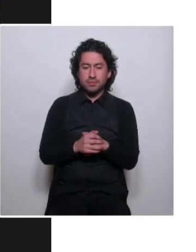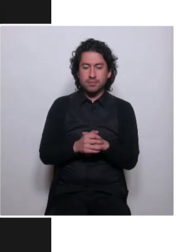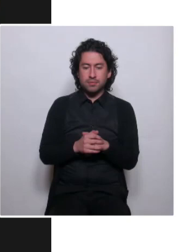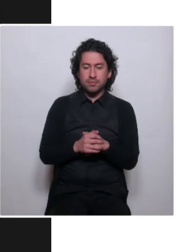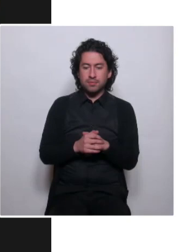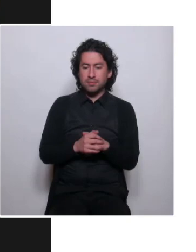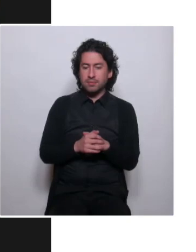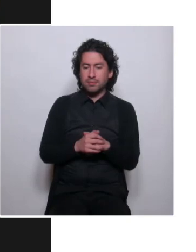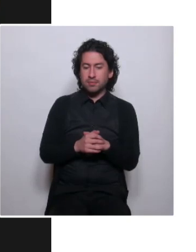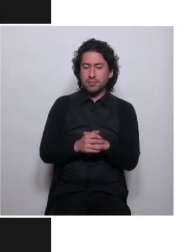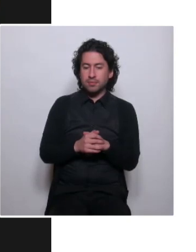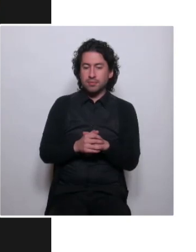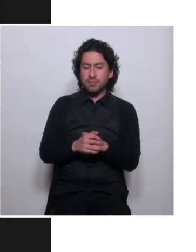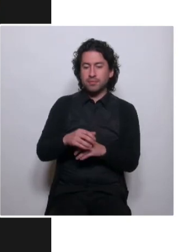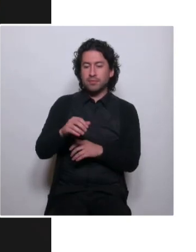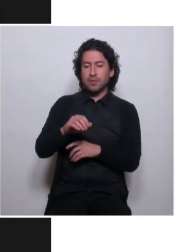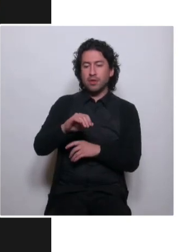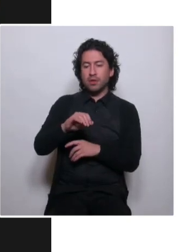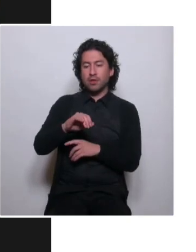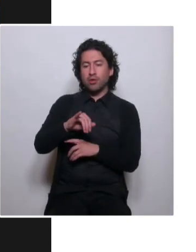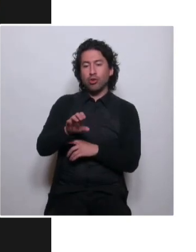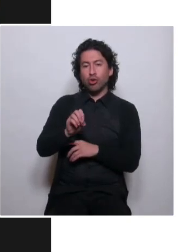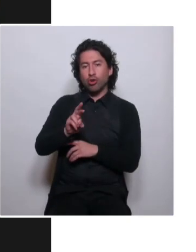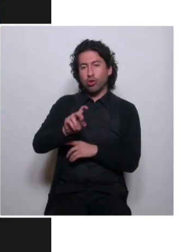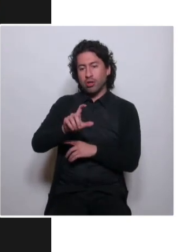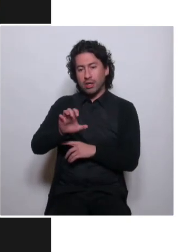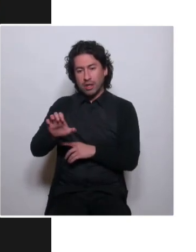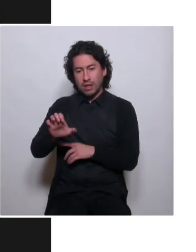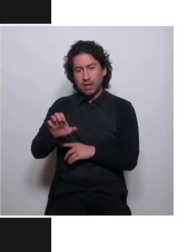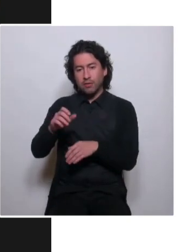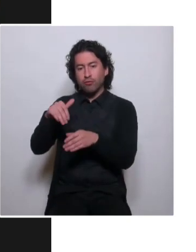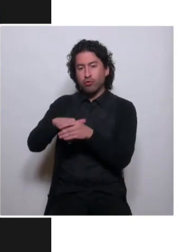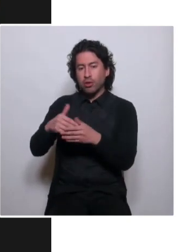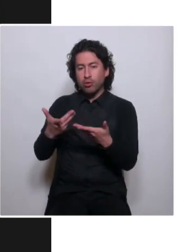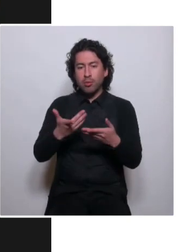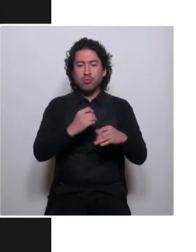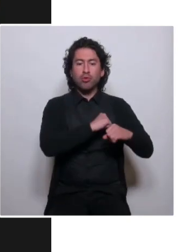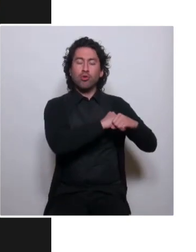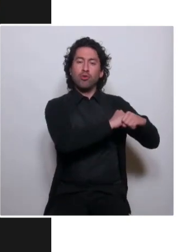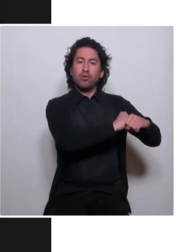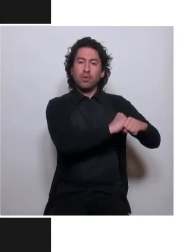¿Cómo vota señor Jorge Arancibia? En contra, señor secretario.